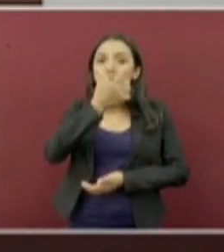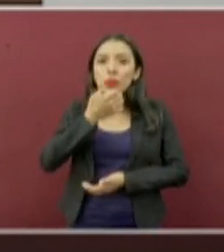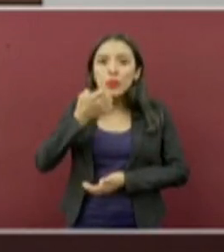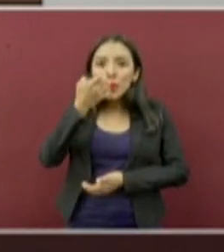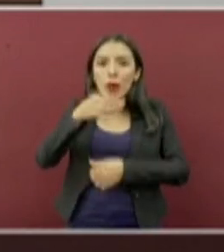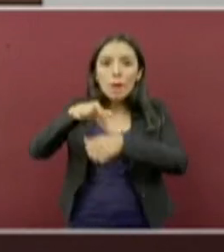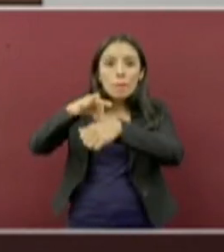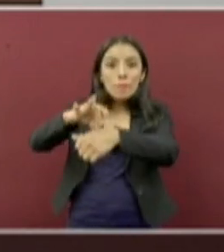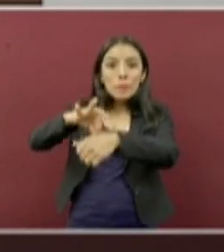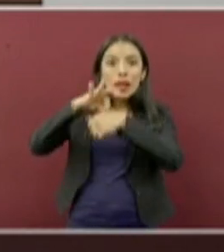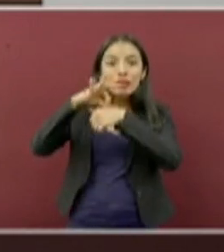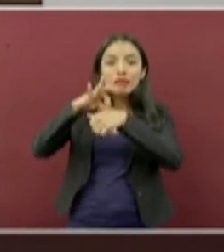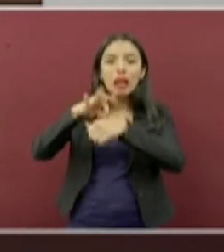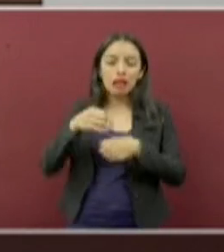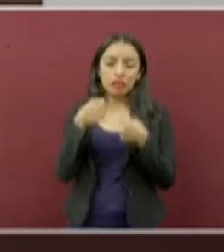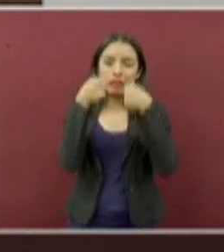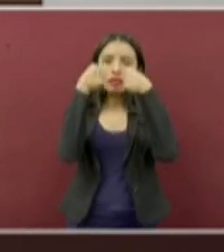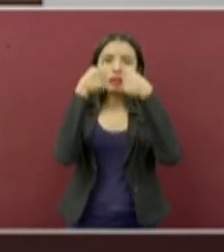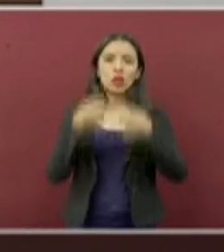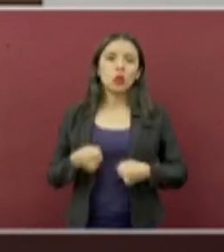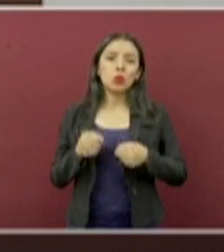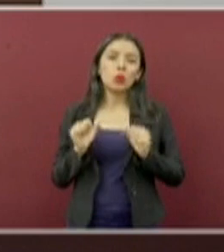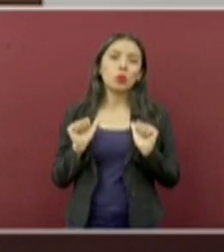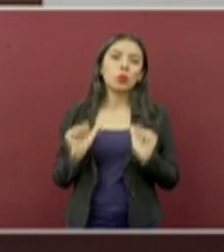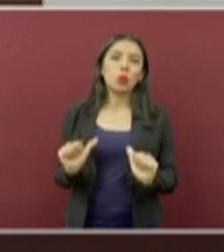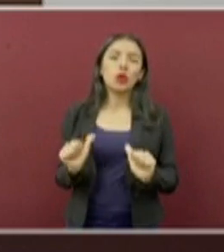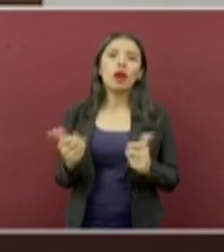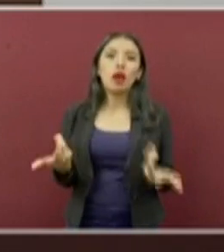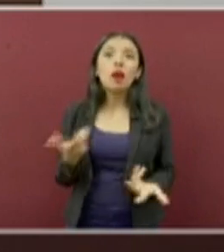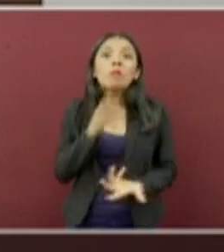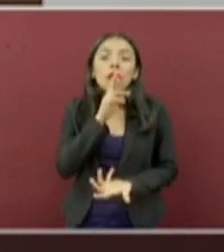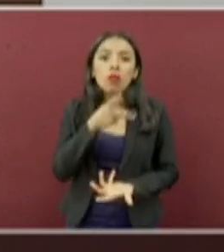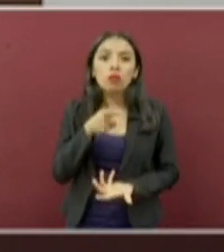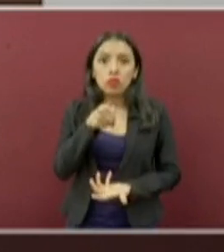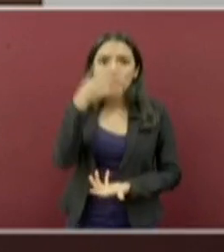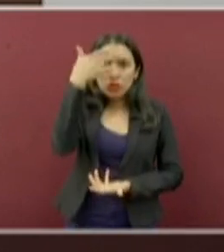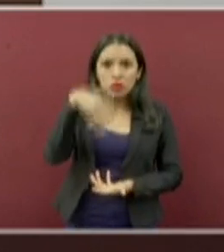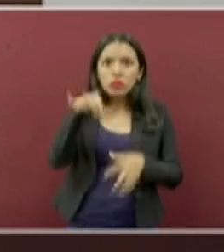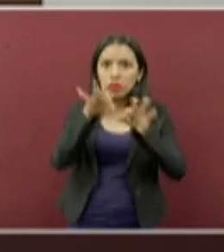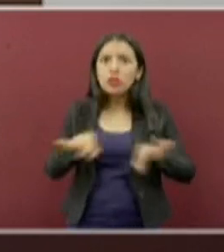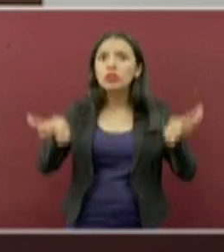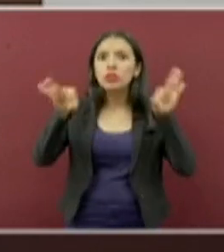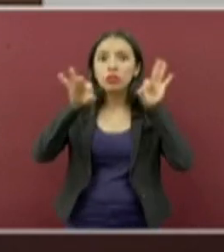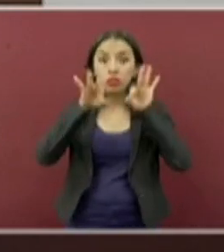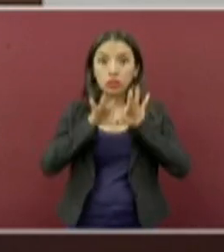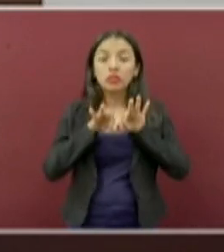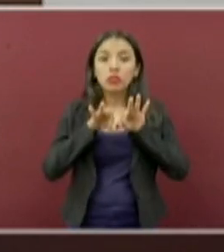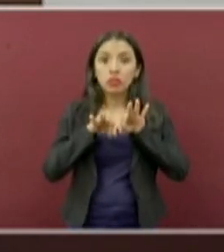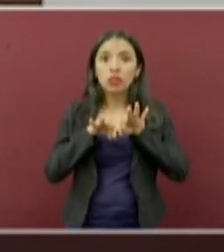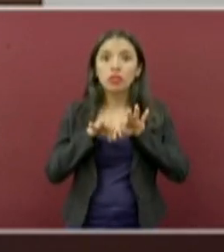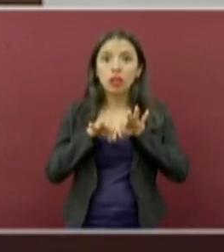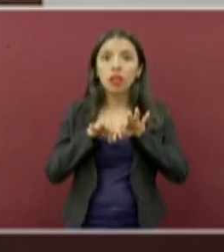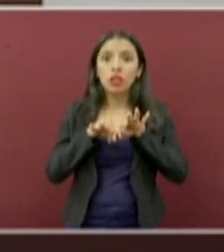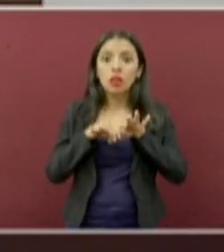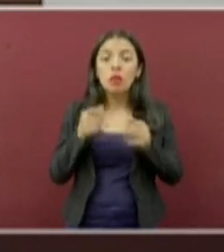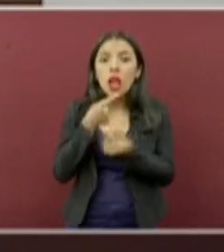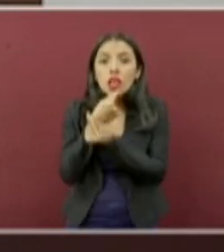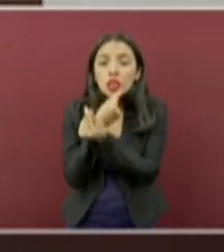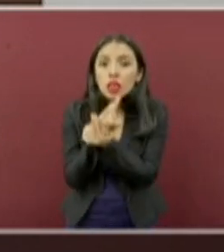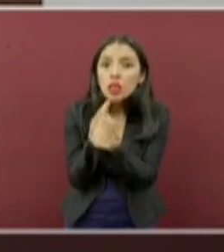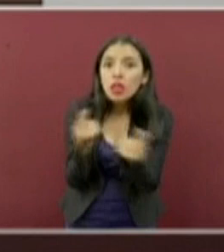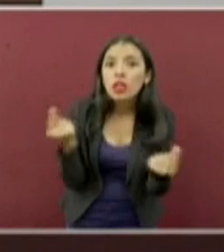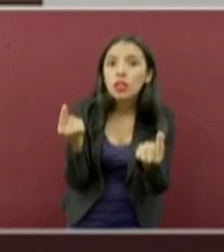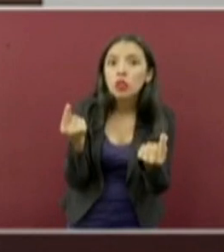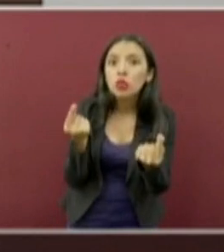presenciales sean seguras, porque ustedes saben lo importante que es para los niños y las